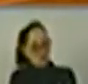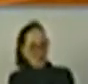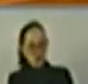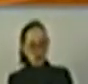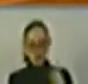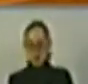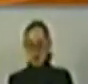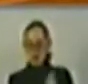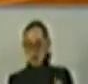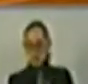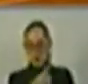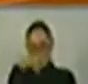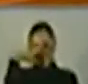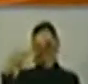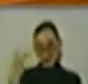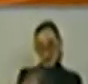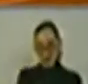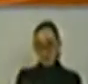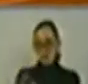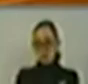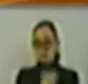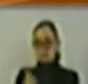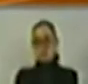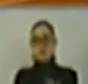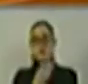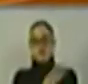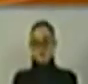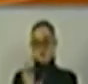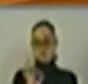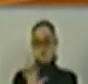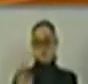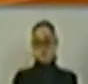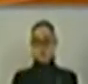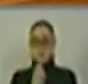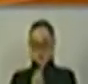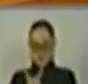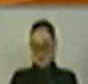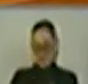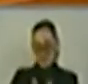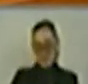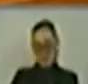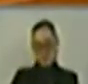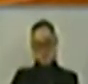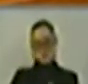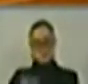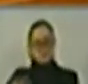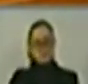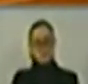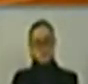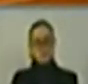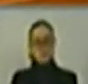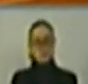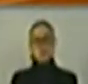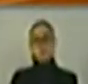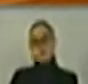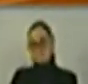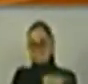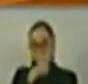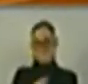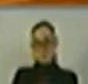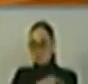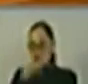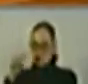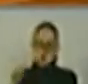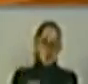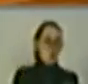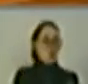mexicanos lograron obtener un total de 341 medallas, ocupando el primer